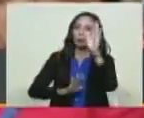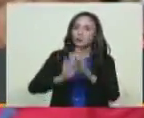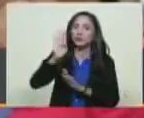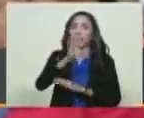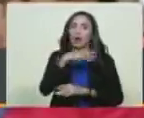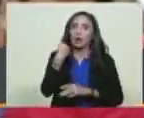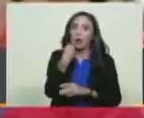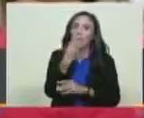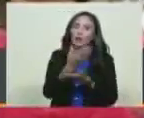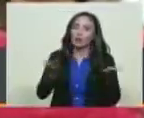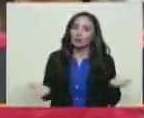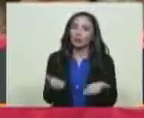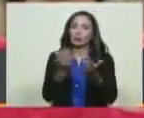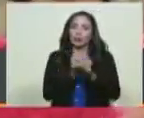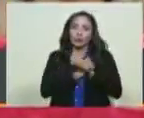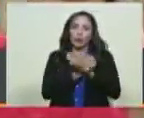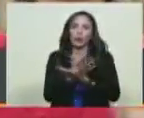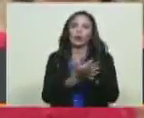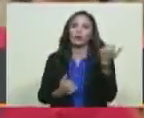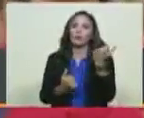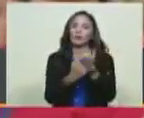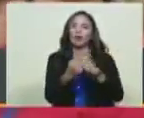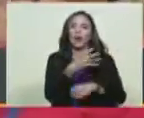juventud estamos dispuestos a apoyar